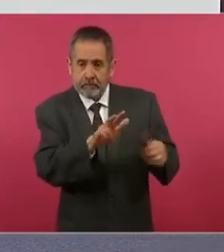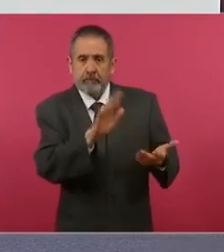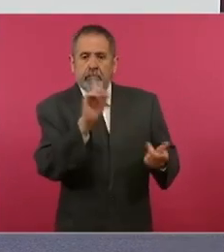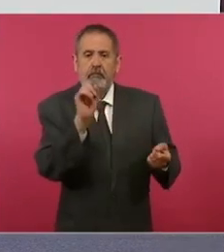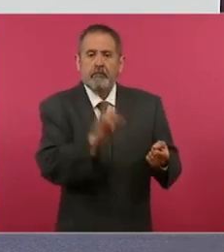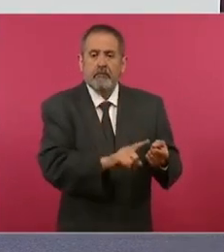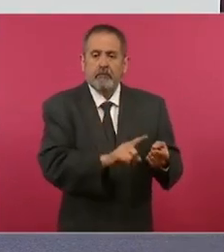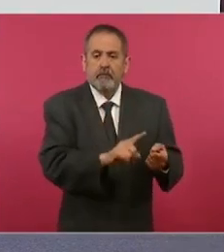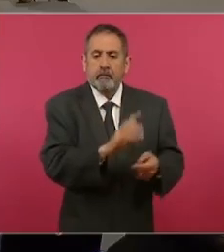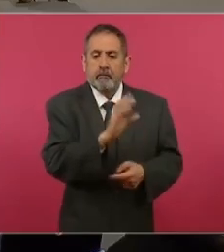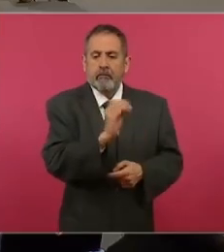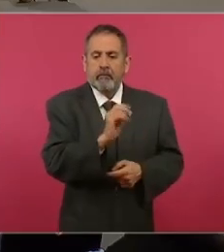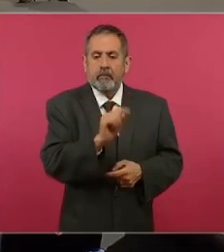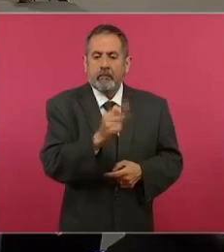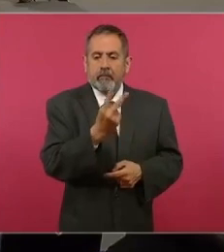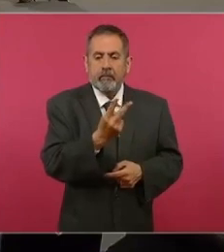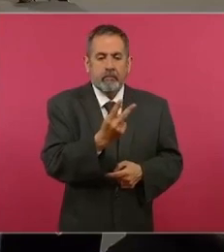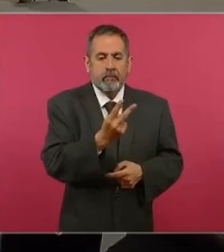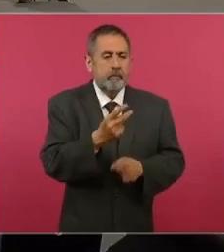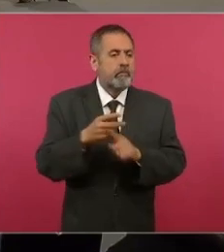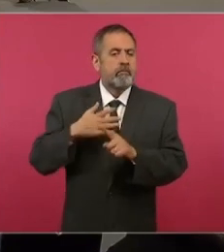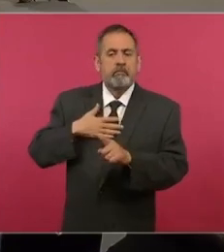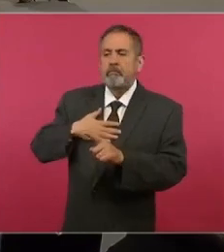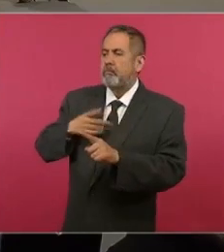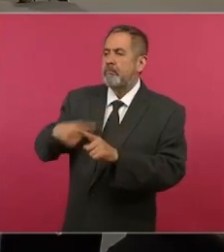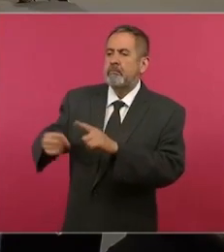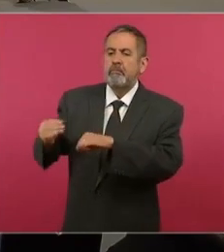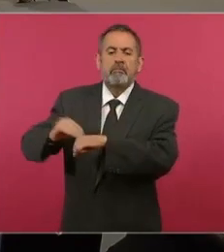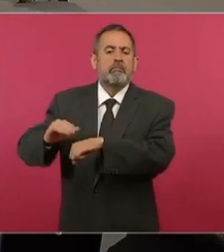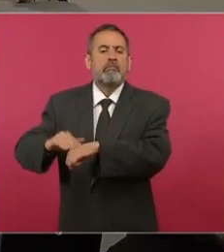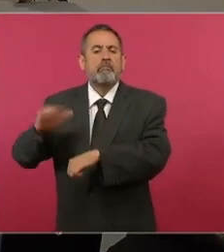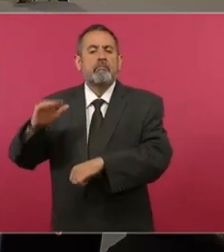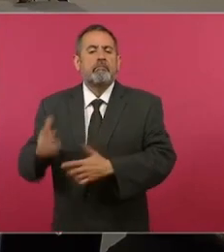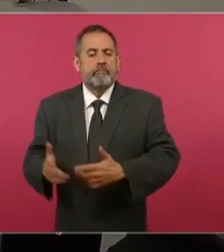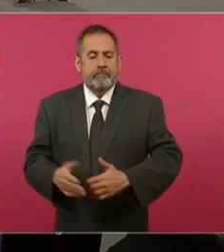en 0.2%.